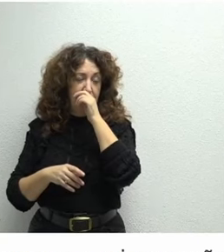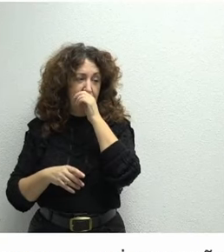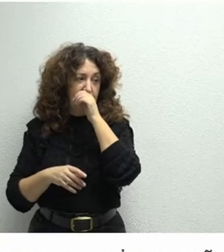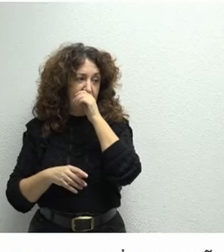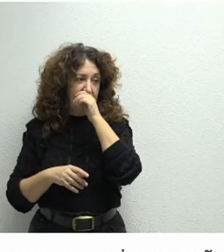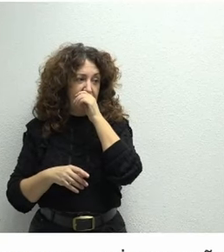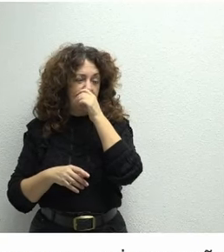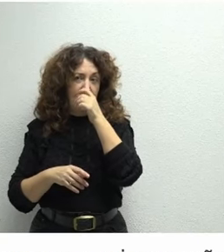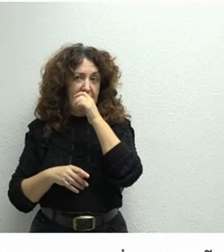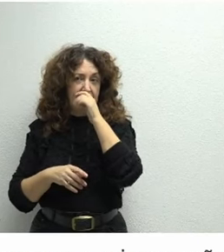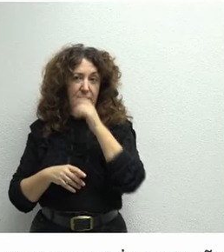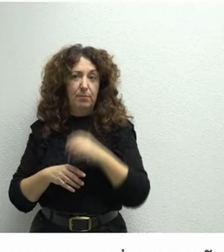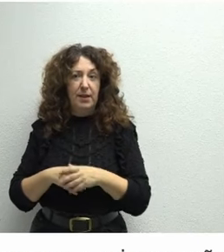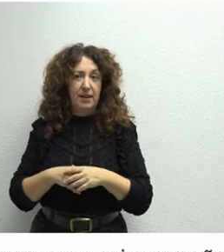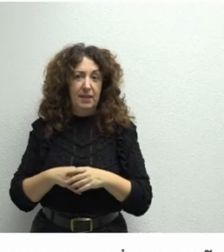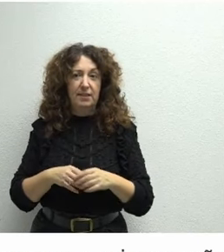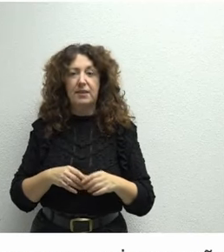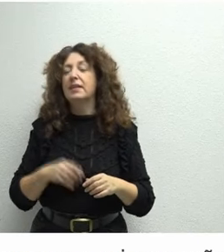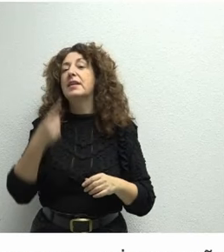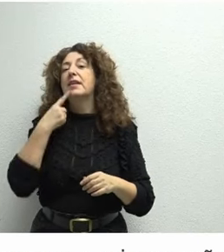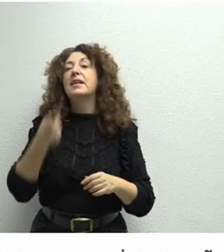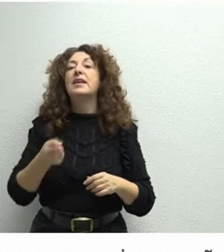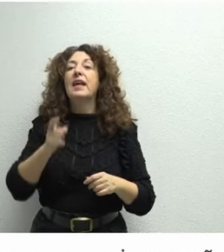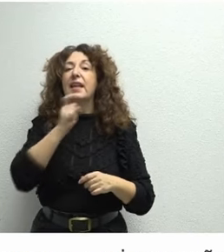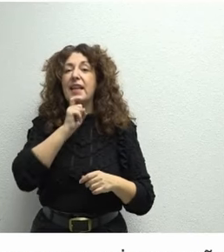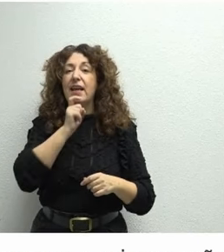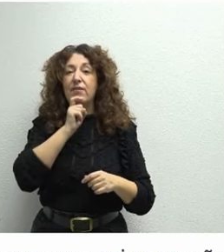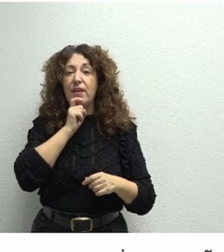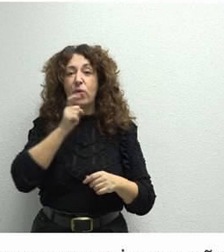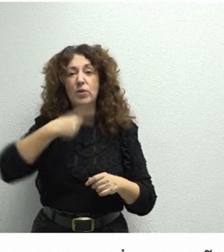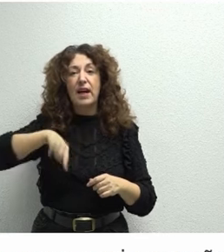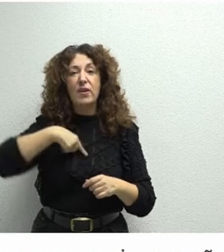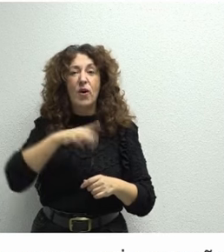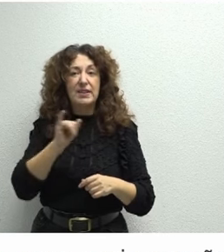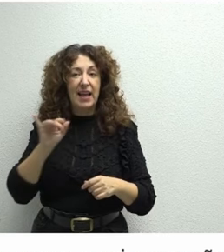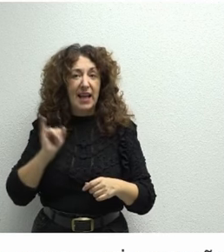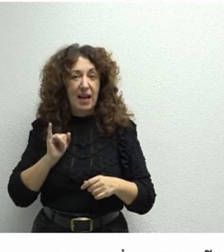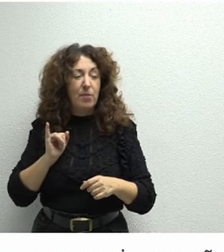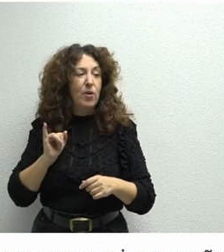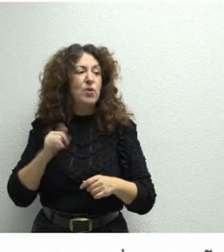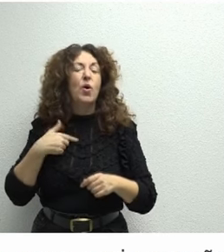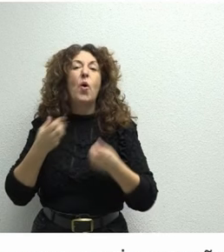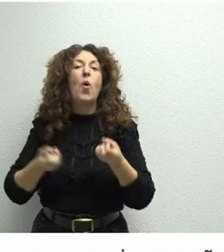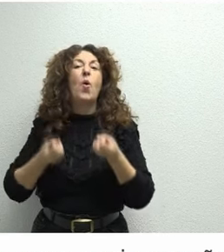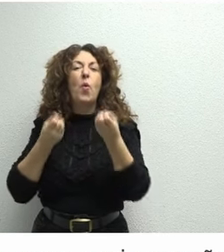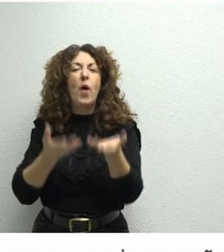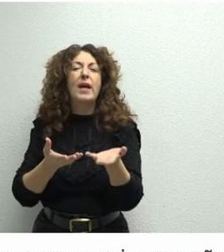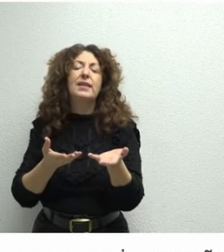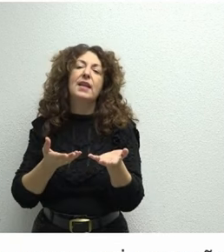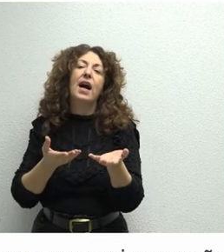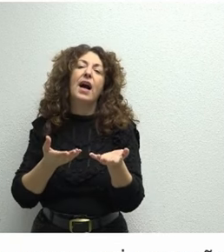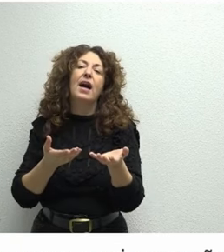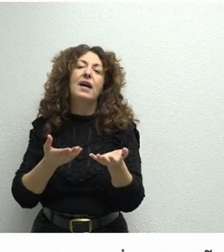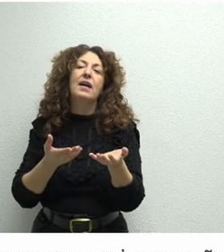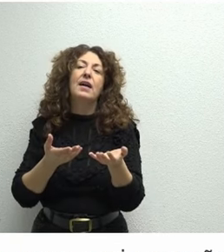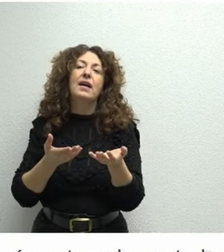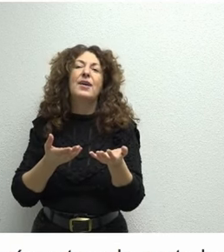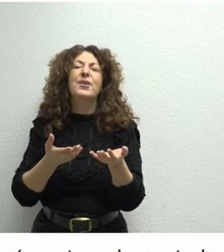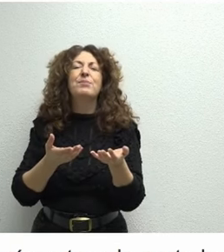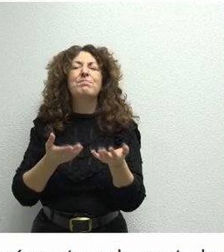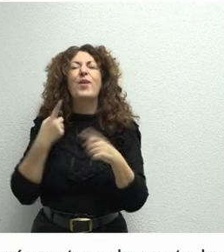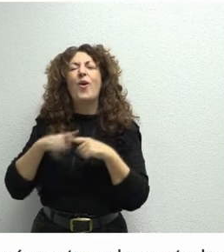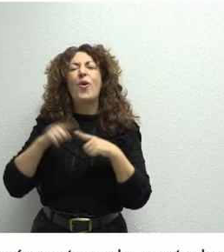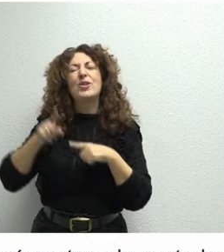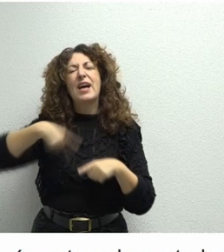más las dificultades que tenemos y yo os voy a contar un poco la parte como que más nos